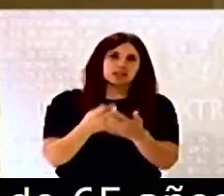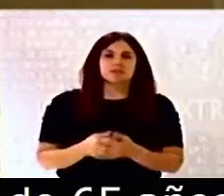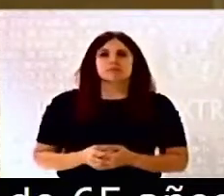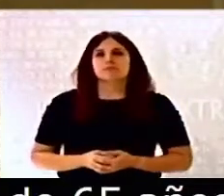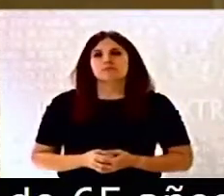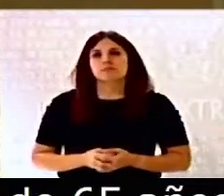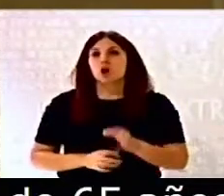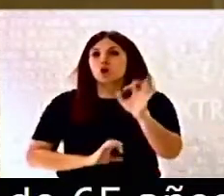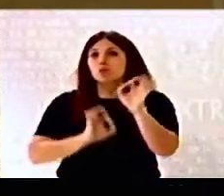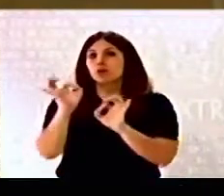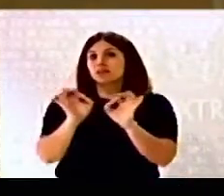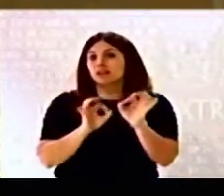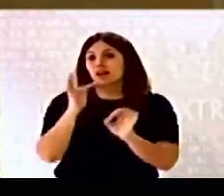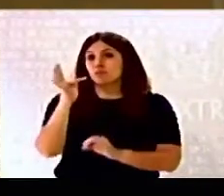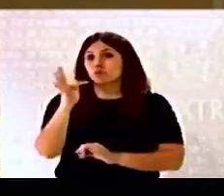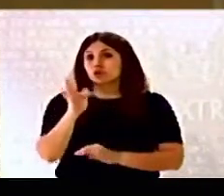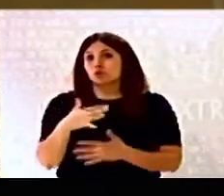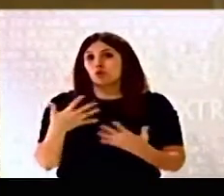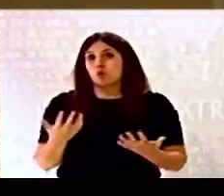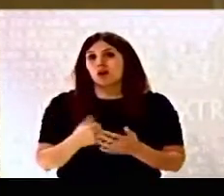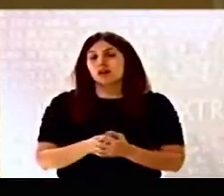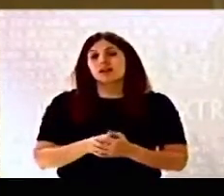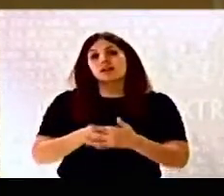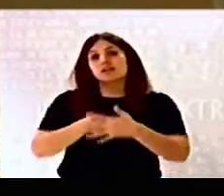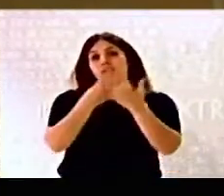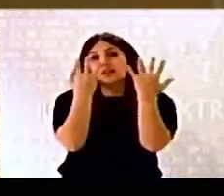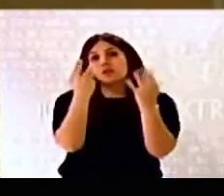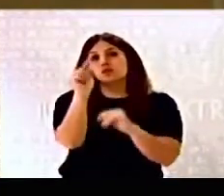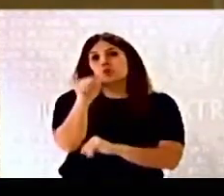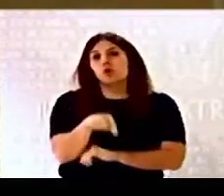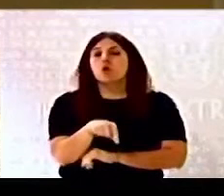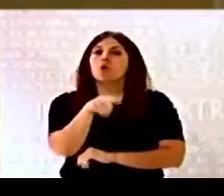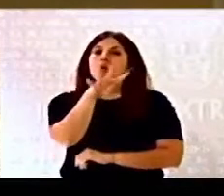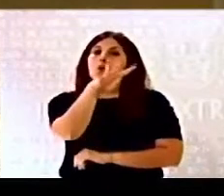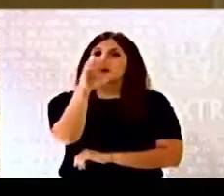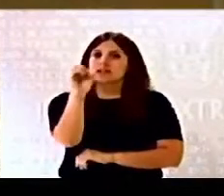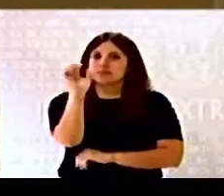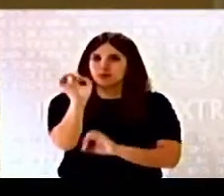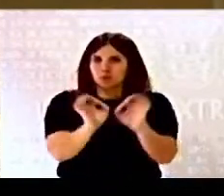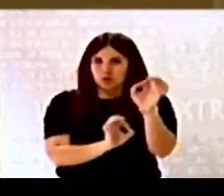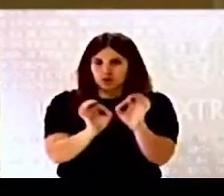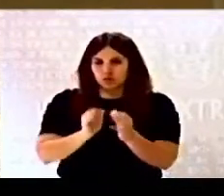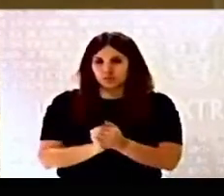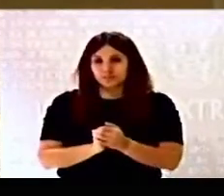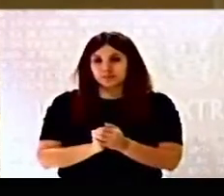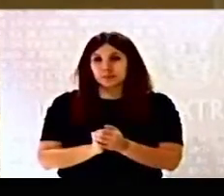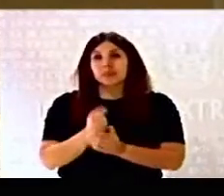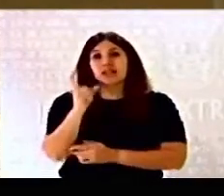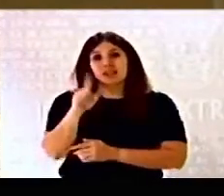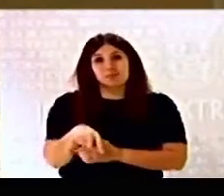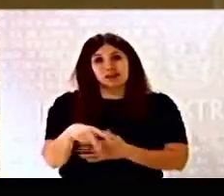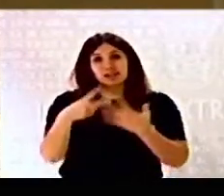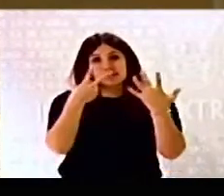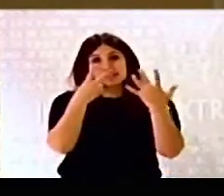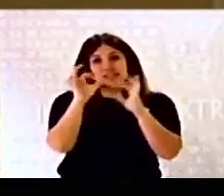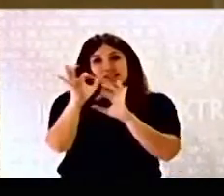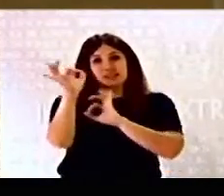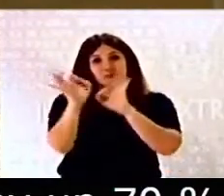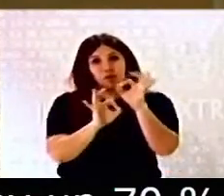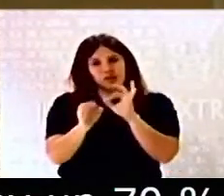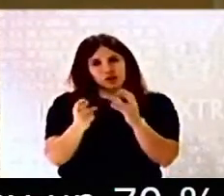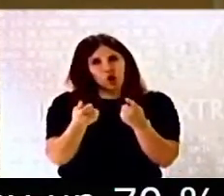El porcentaje de positividad son 18,40%. Hay un 70% de trazabilidad en el